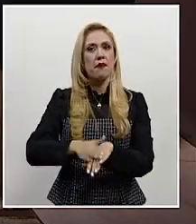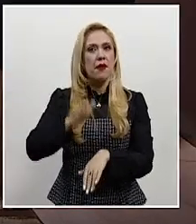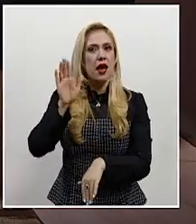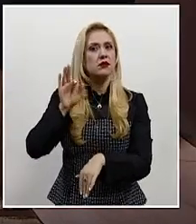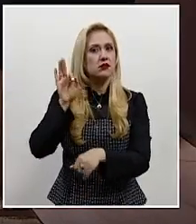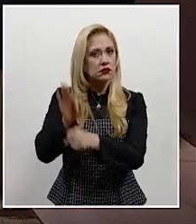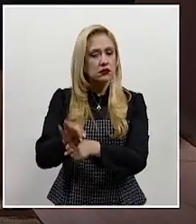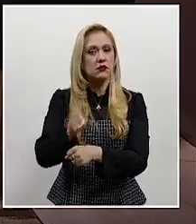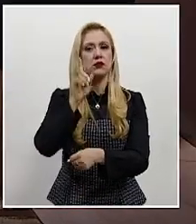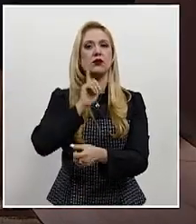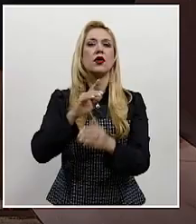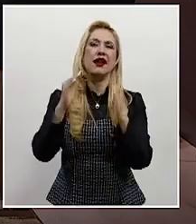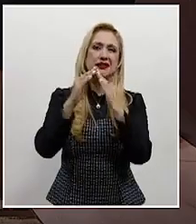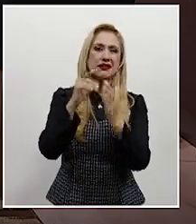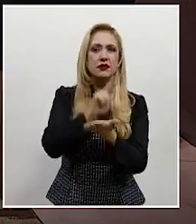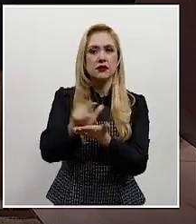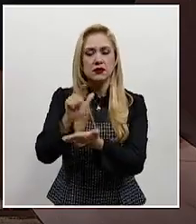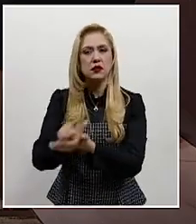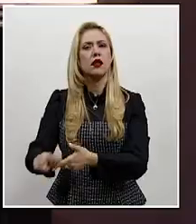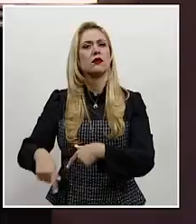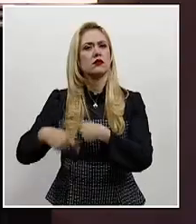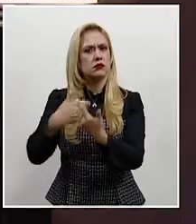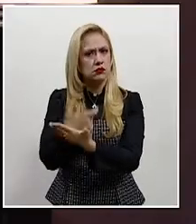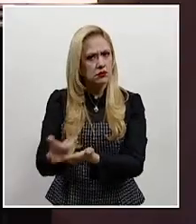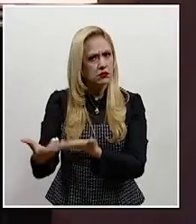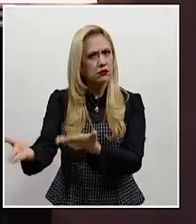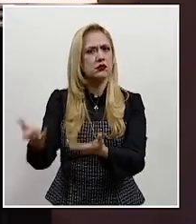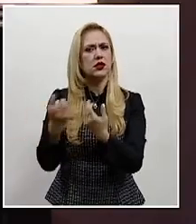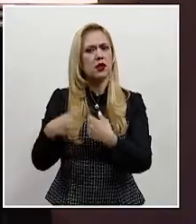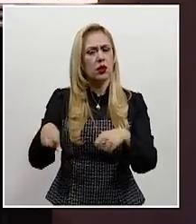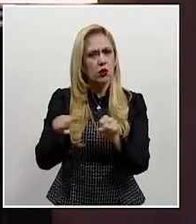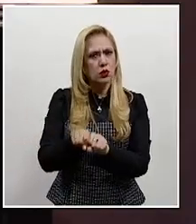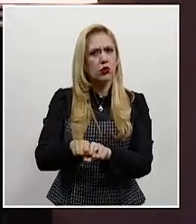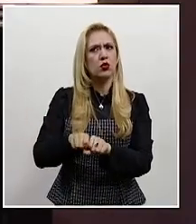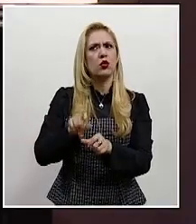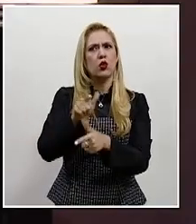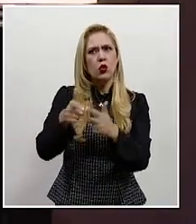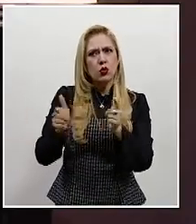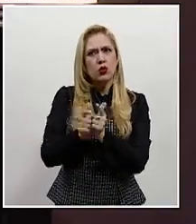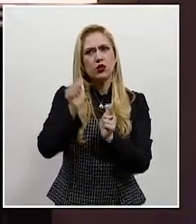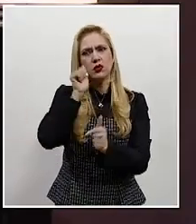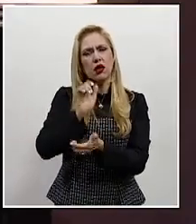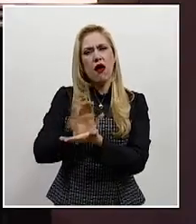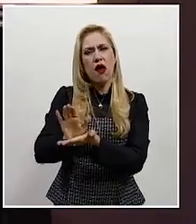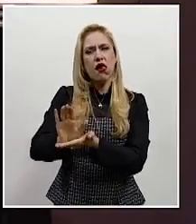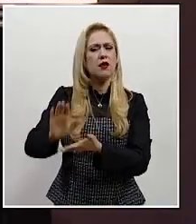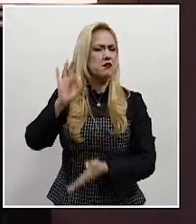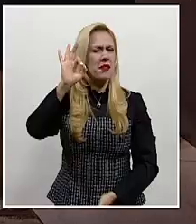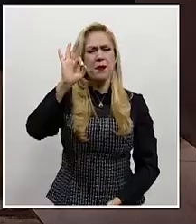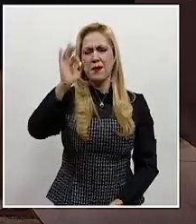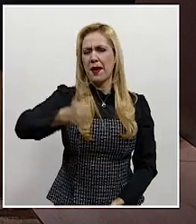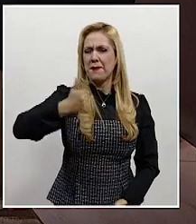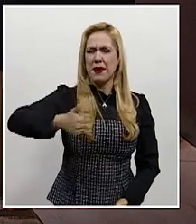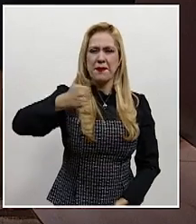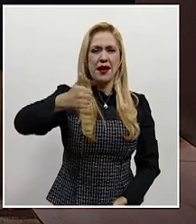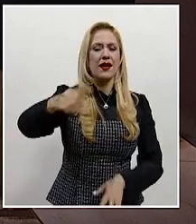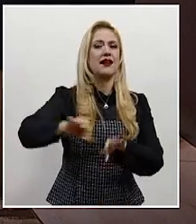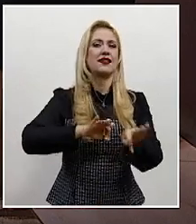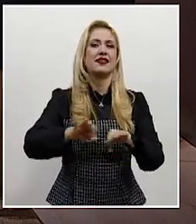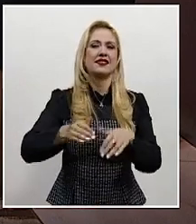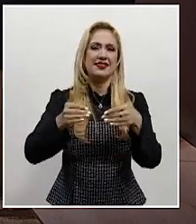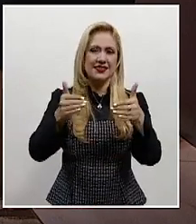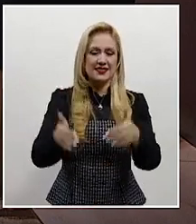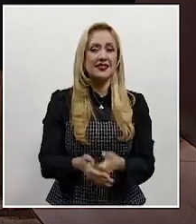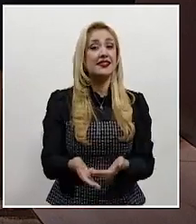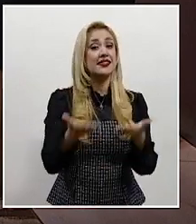dándoles protección a estos grupos históricamente excluidos. Entonces, vamos bien y por supuesto que seguiremos trabajando. Vamos bien, senadora. Sin duda